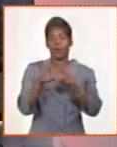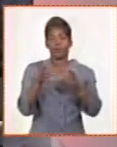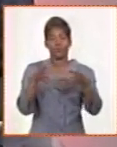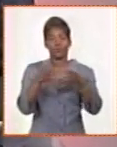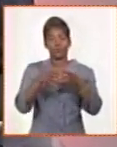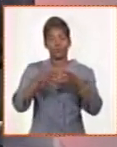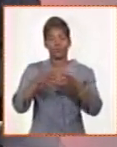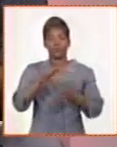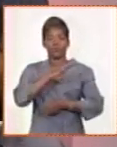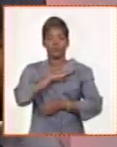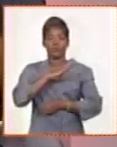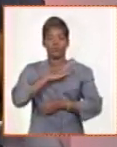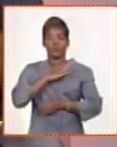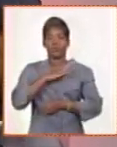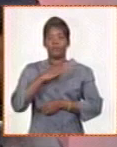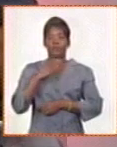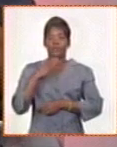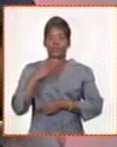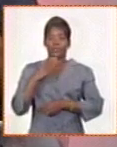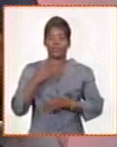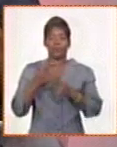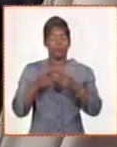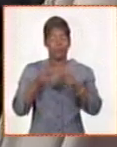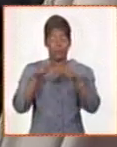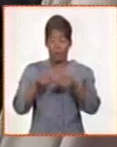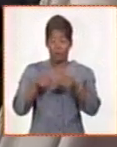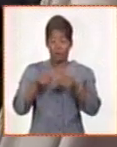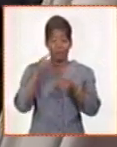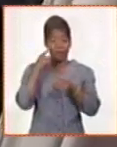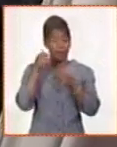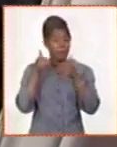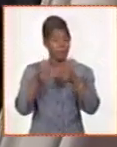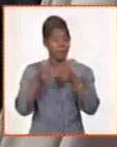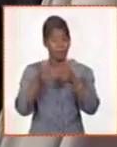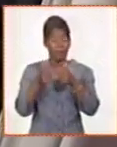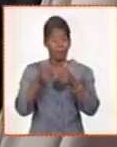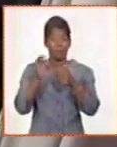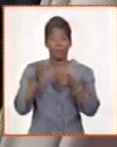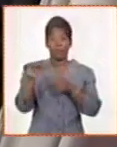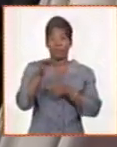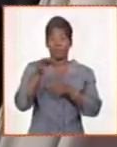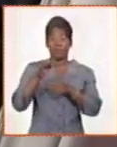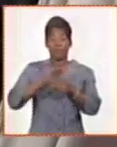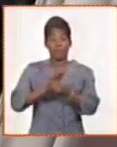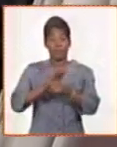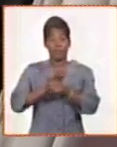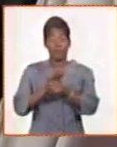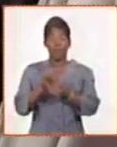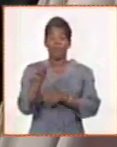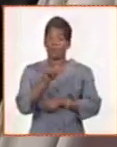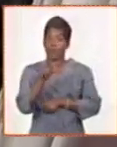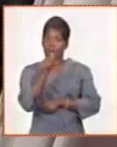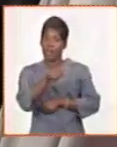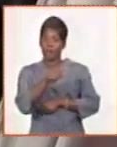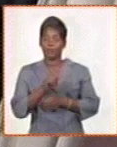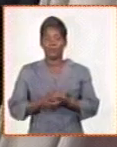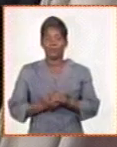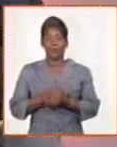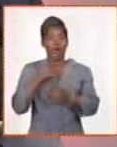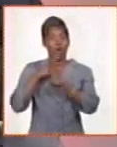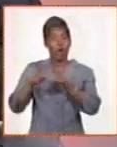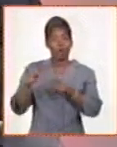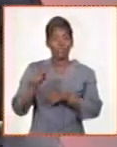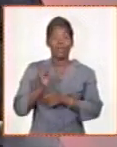el Ministerio de Salud Pública y no ha parado un fin de semana de hacer funciones Romerillo, la del barrio, la que están alrededor de Cacho y